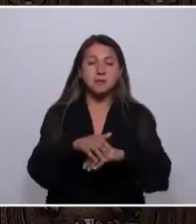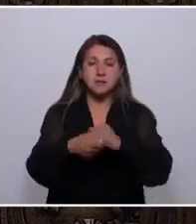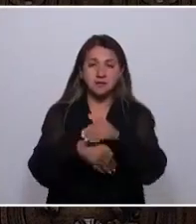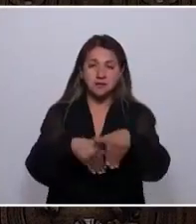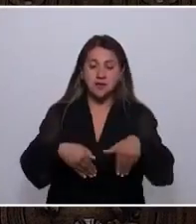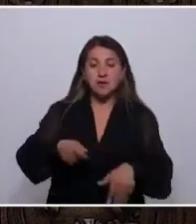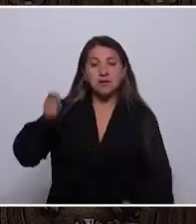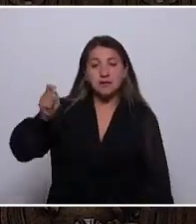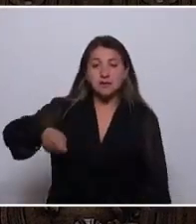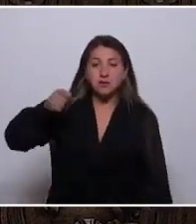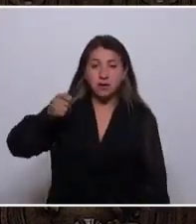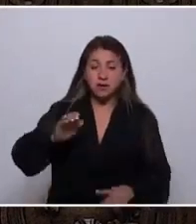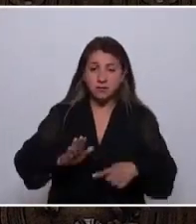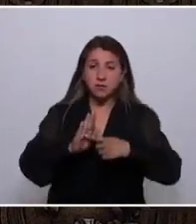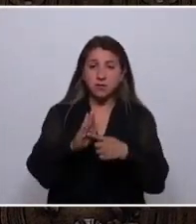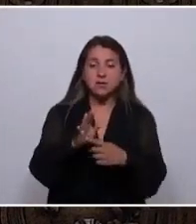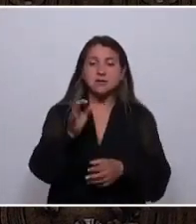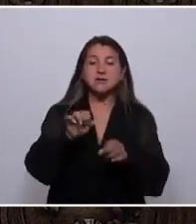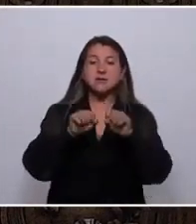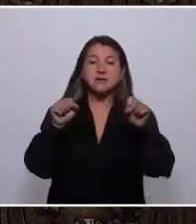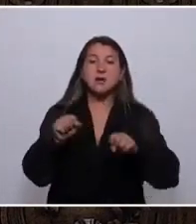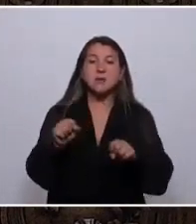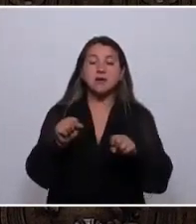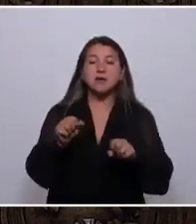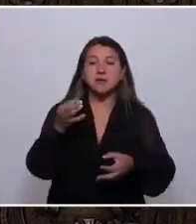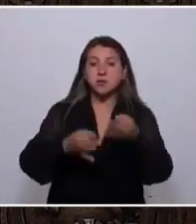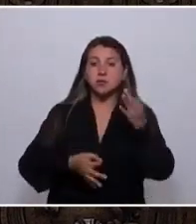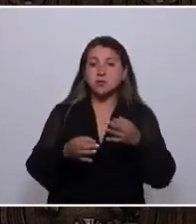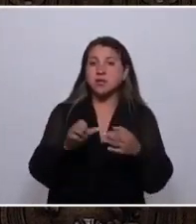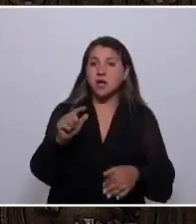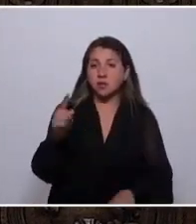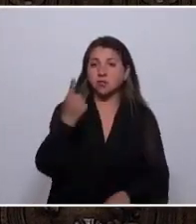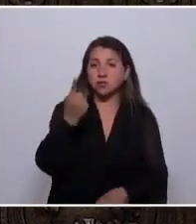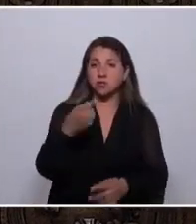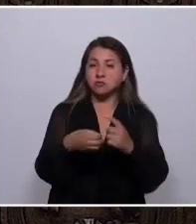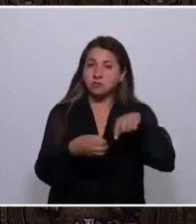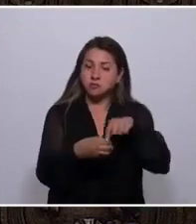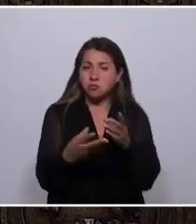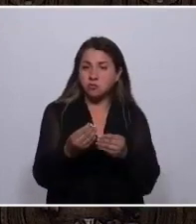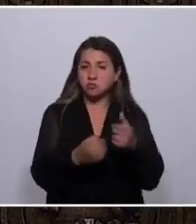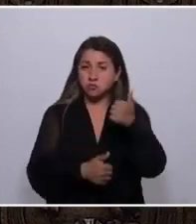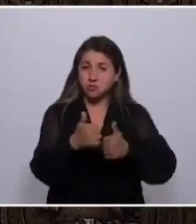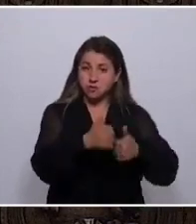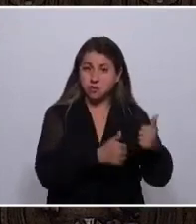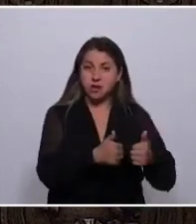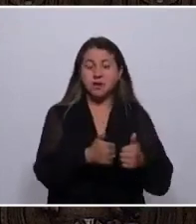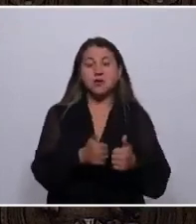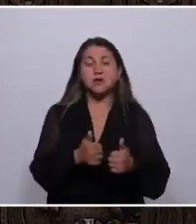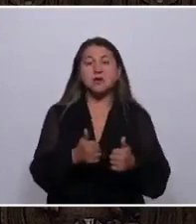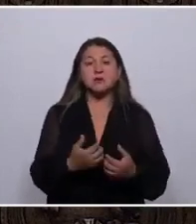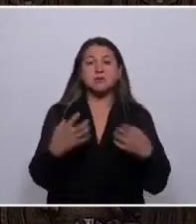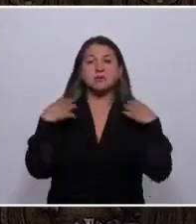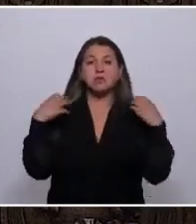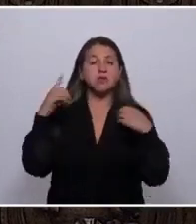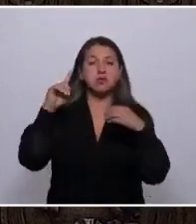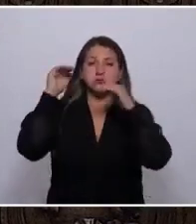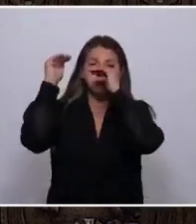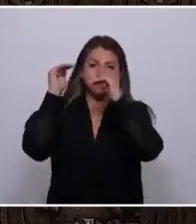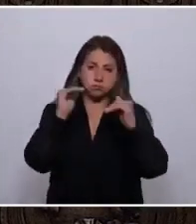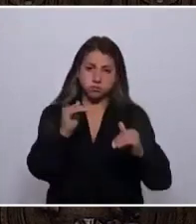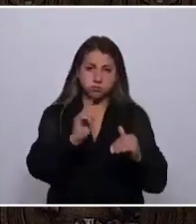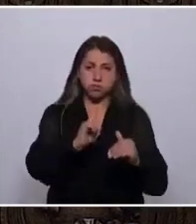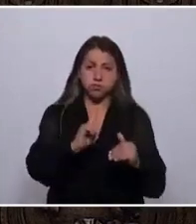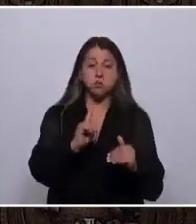proceso, debemos establecer un sistema de justicia plenamente autónomo, integrado con jueces profesionales, organizados no jerárquicamente, sino